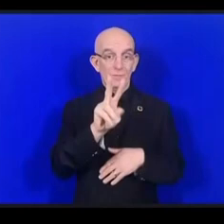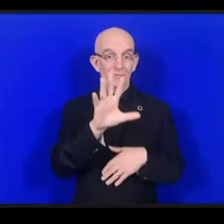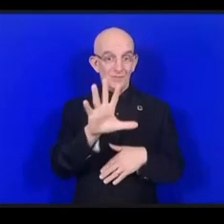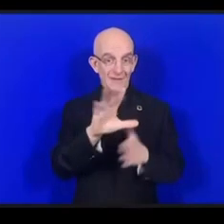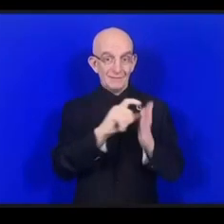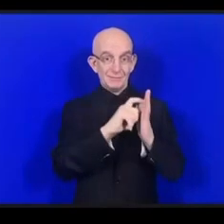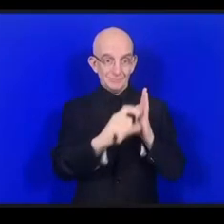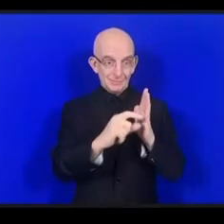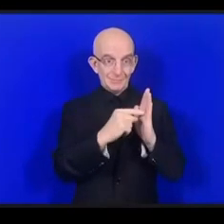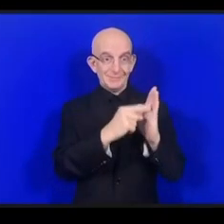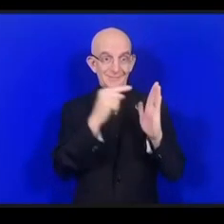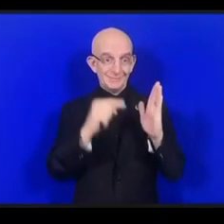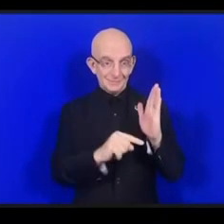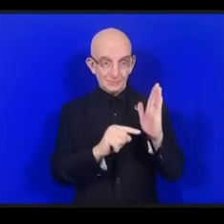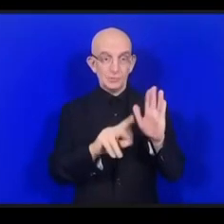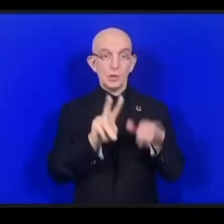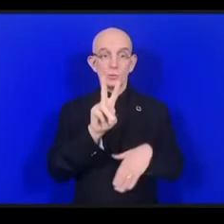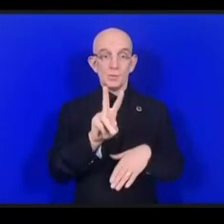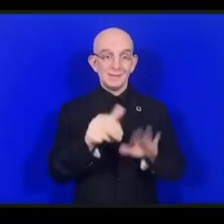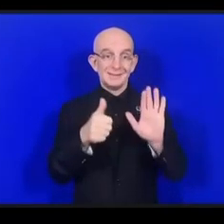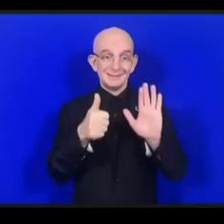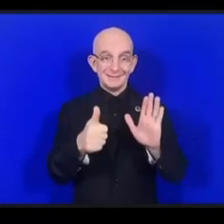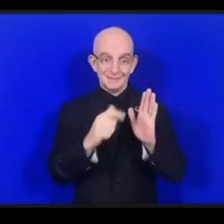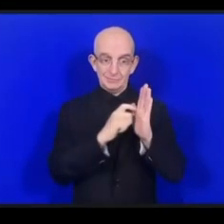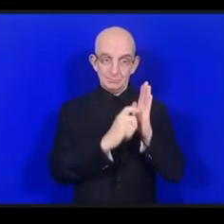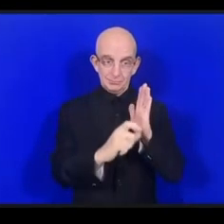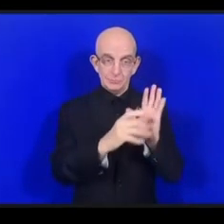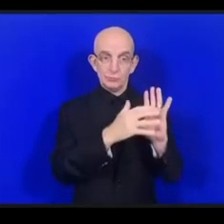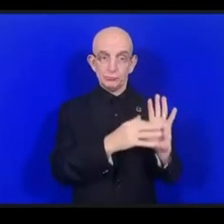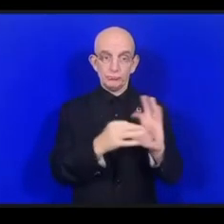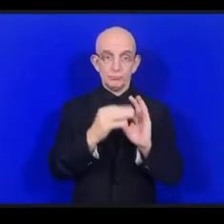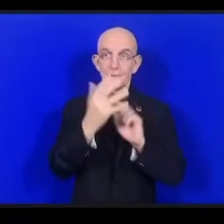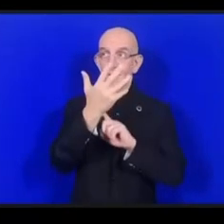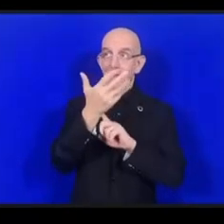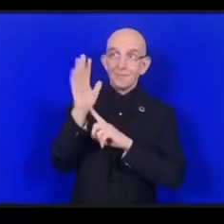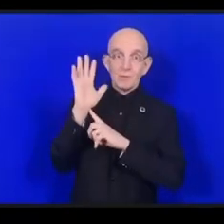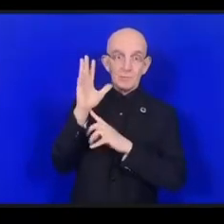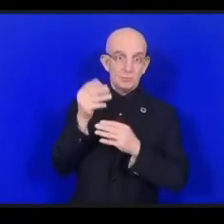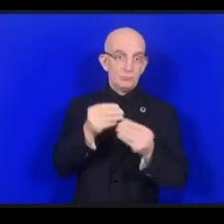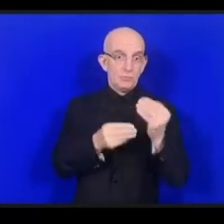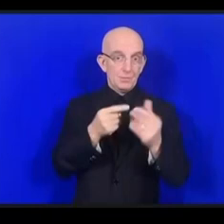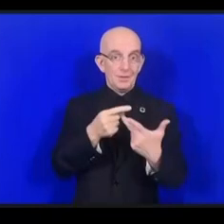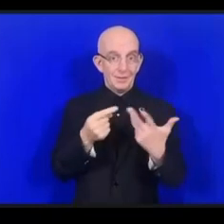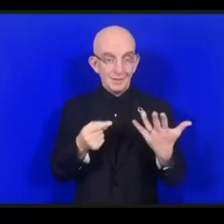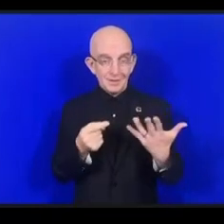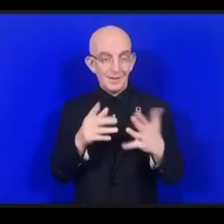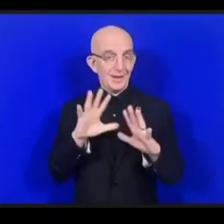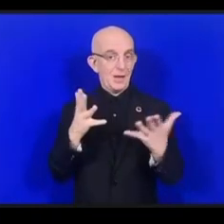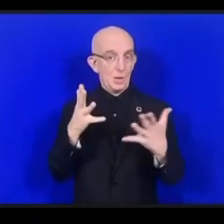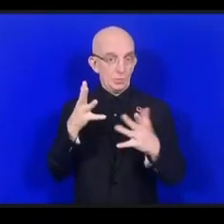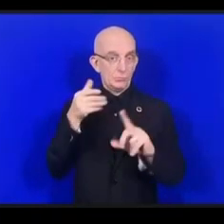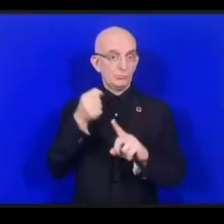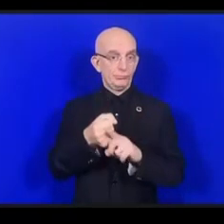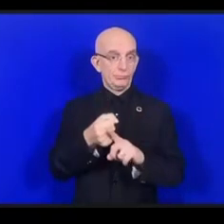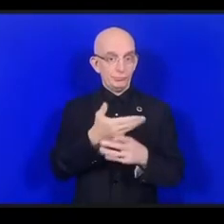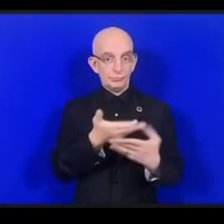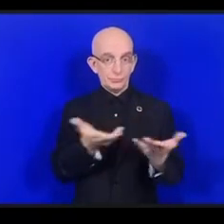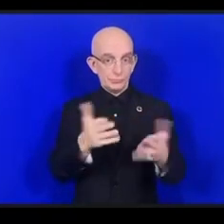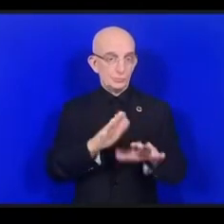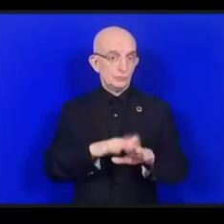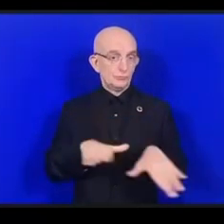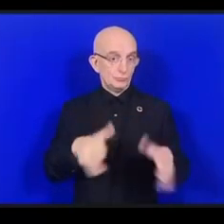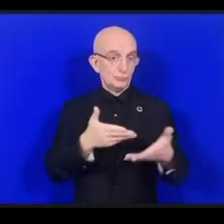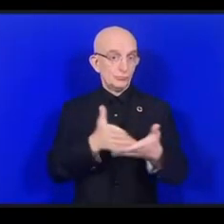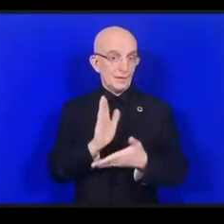medioambientales que también tienen un impacto sobre los derechos de los niños esto pues pasó hace algunas semanas y con